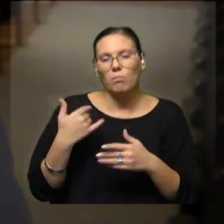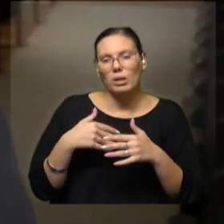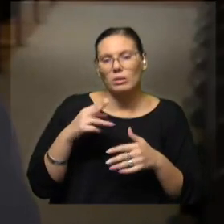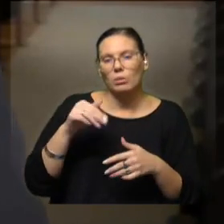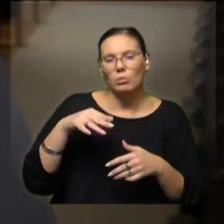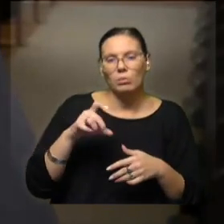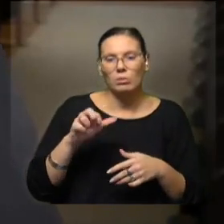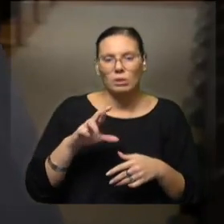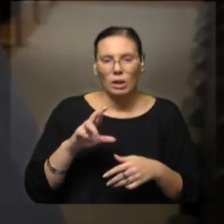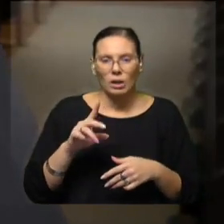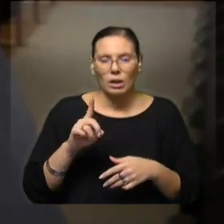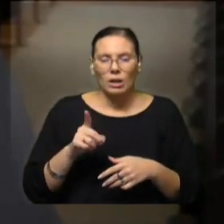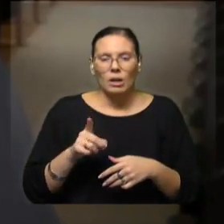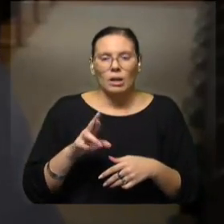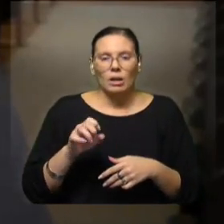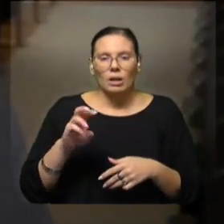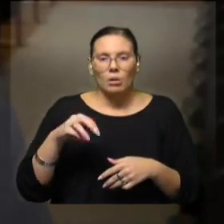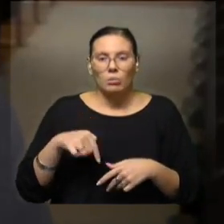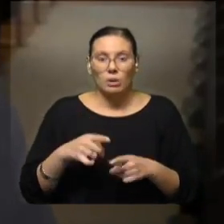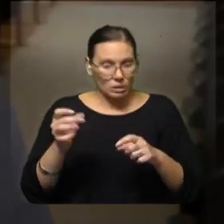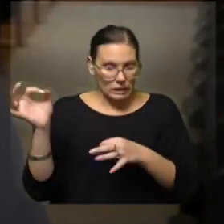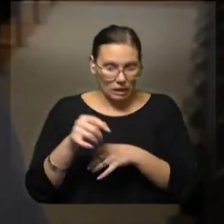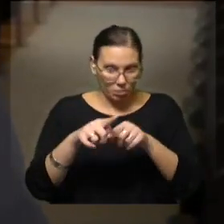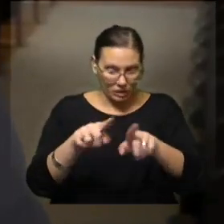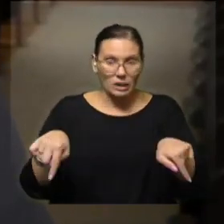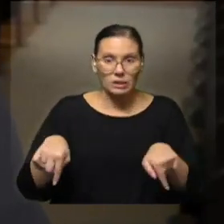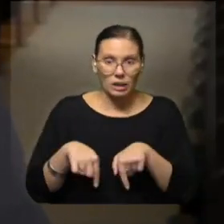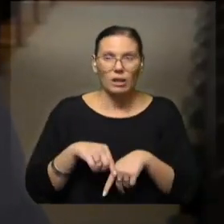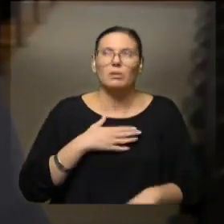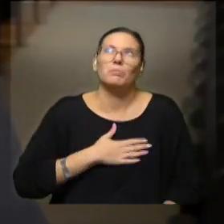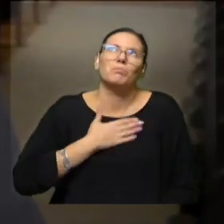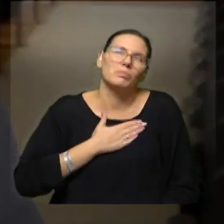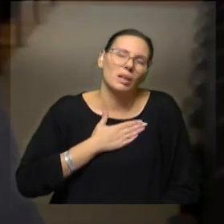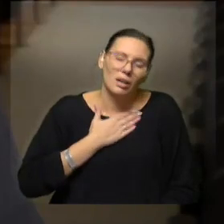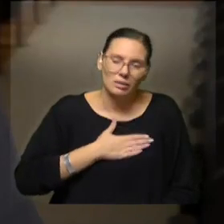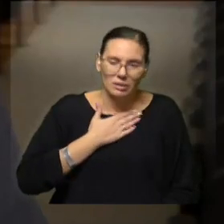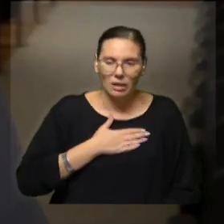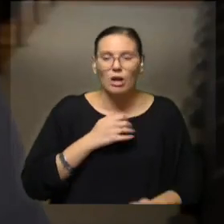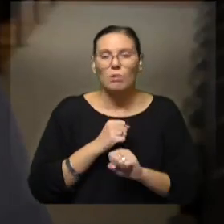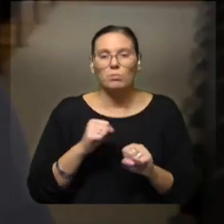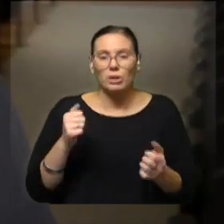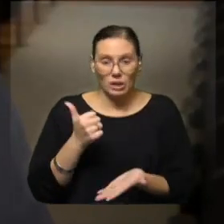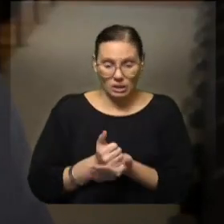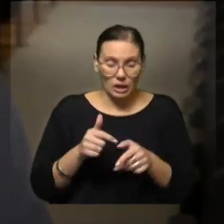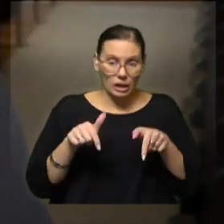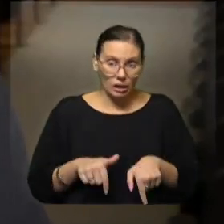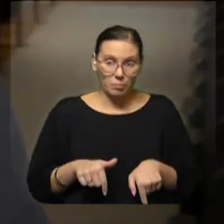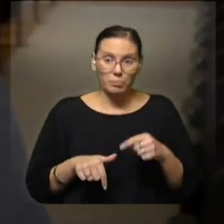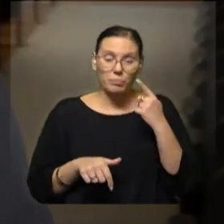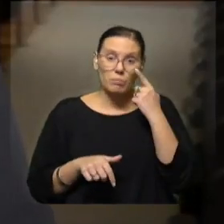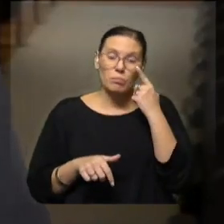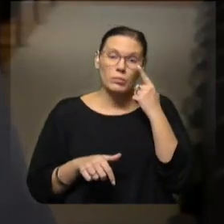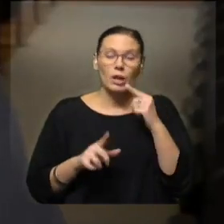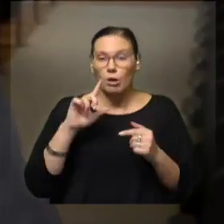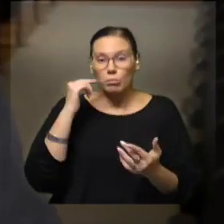hoy llegamos a esta sala que, nada, es un placer también poder habitarla y, bueno,